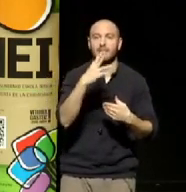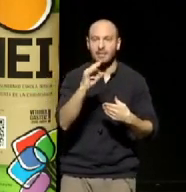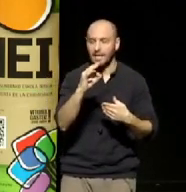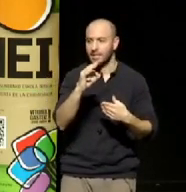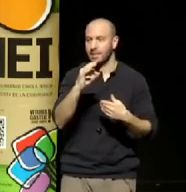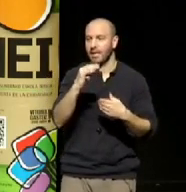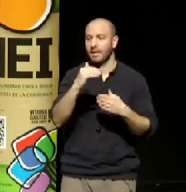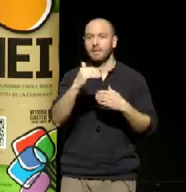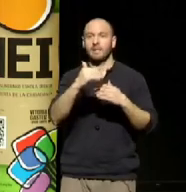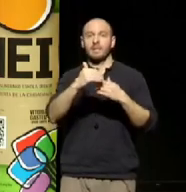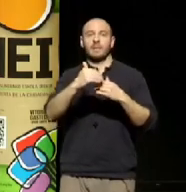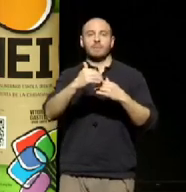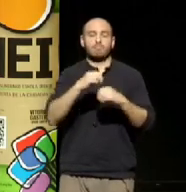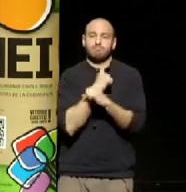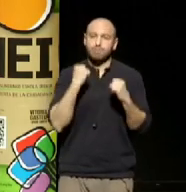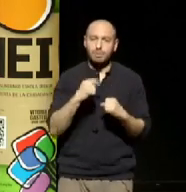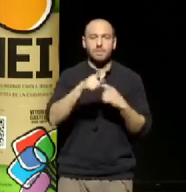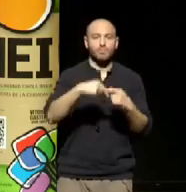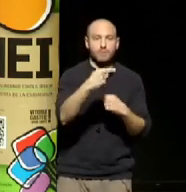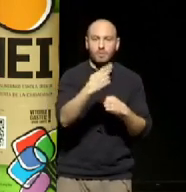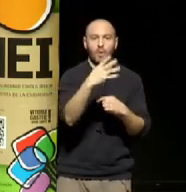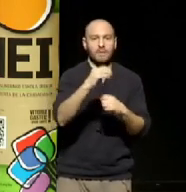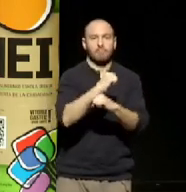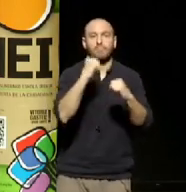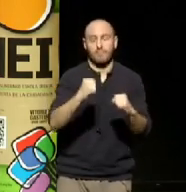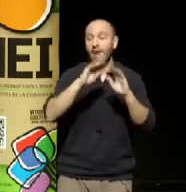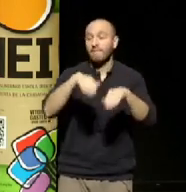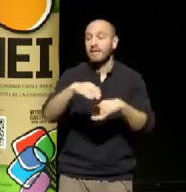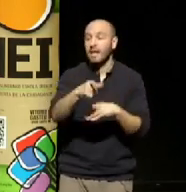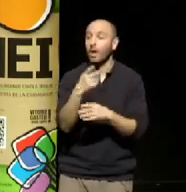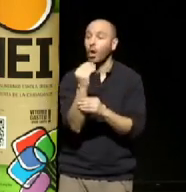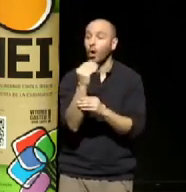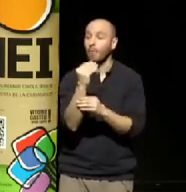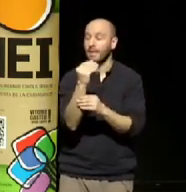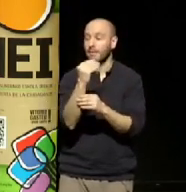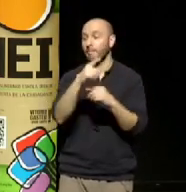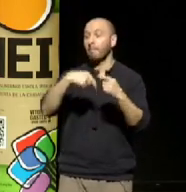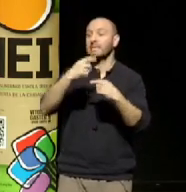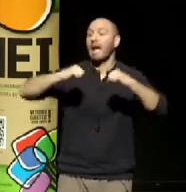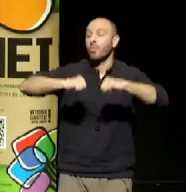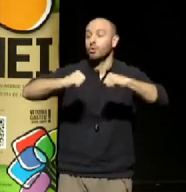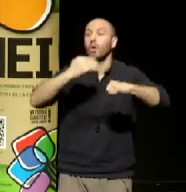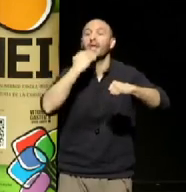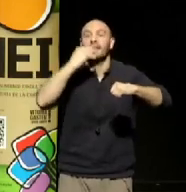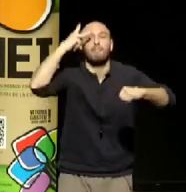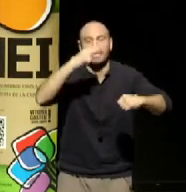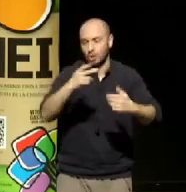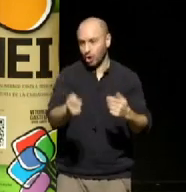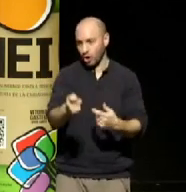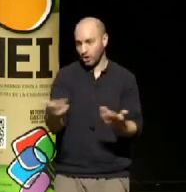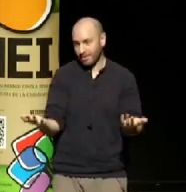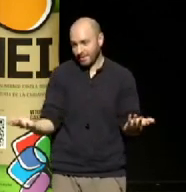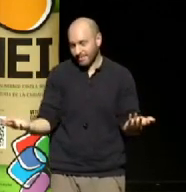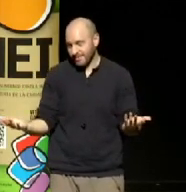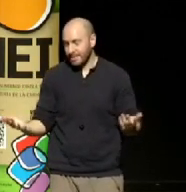a pensionistas. ¿Vale? No, no va a haber un momento en el que uno sea adulto. No va a ocurrir porque se va prolongando. Y esto tiene una razón de ser, porque la juventud